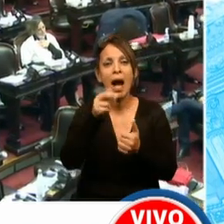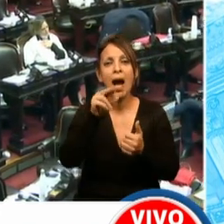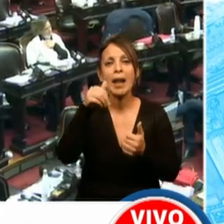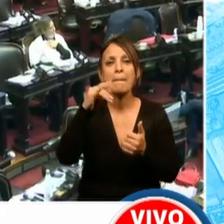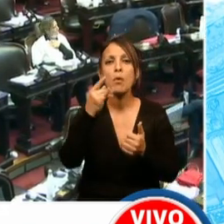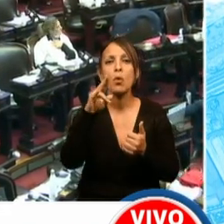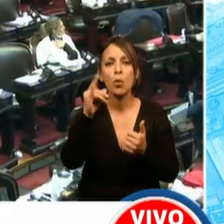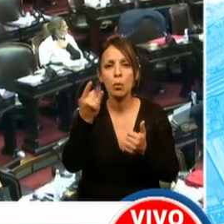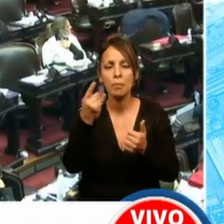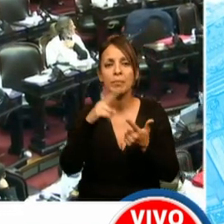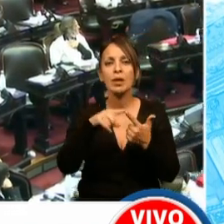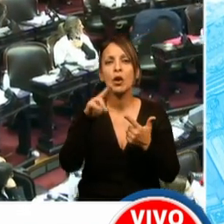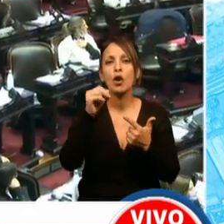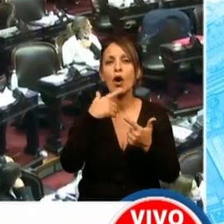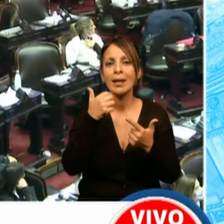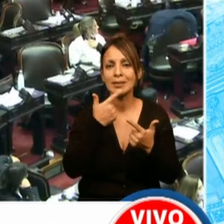rojas